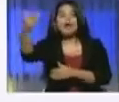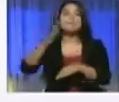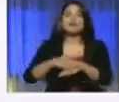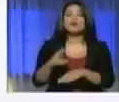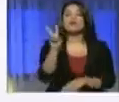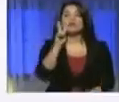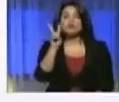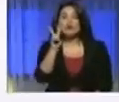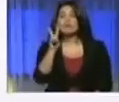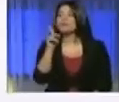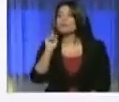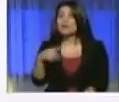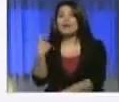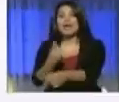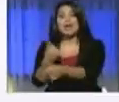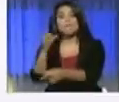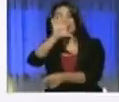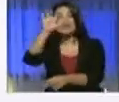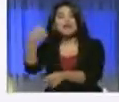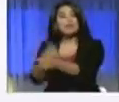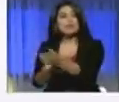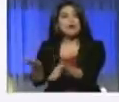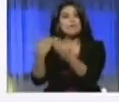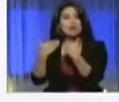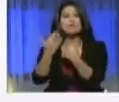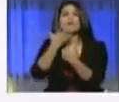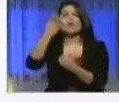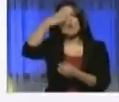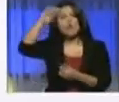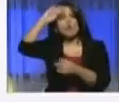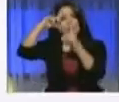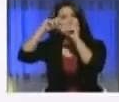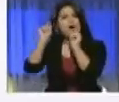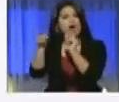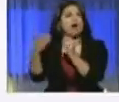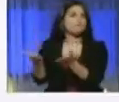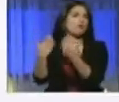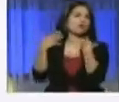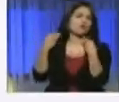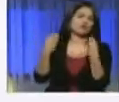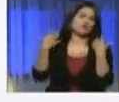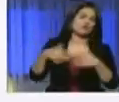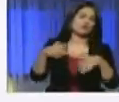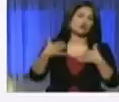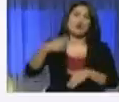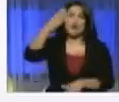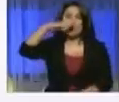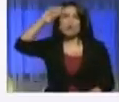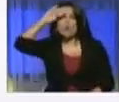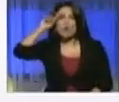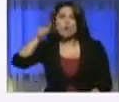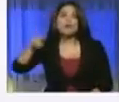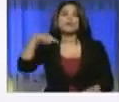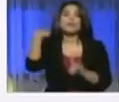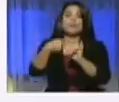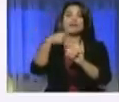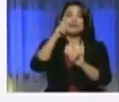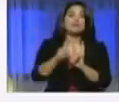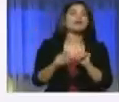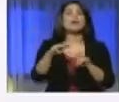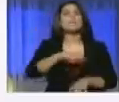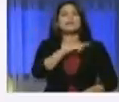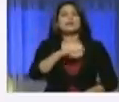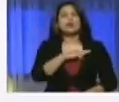Cuba, este tremendo apoyo de Cuba, ¿ah? Tremendo apoyo de Cuba y de la misión Barrio